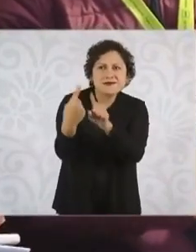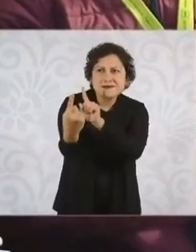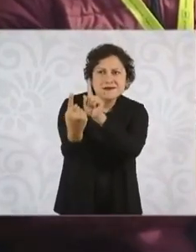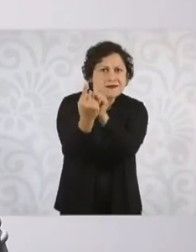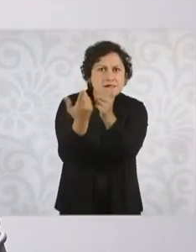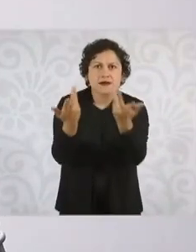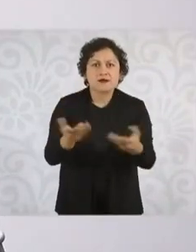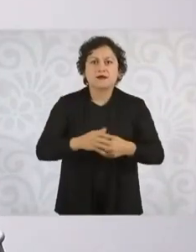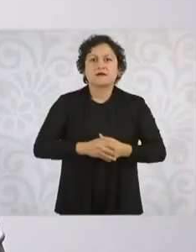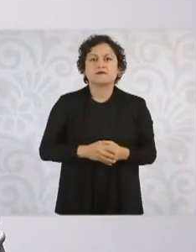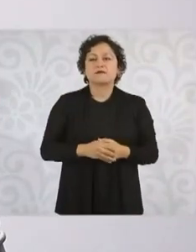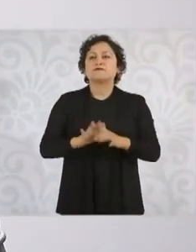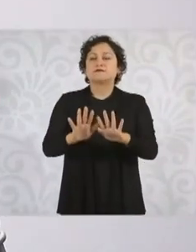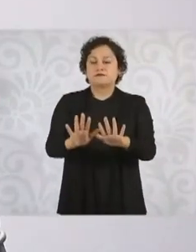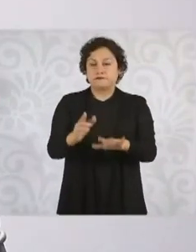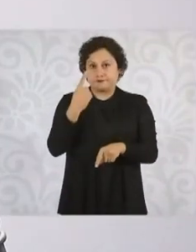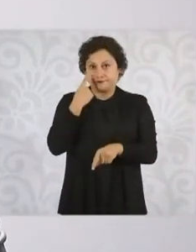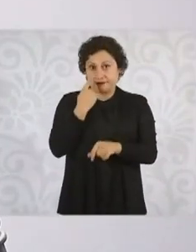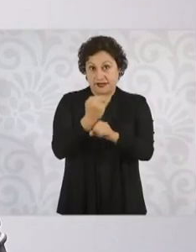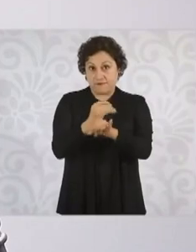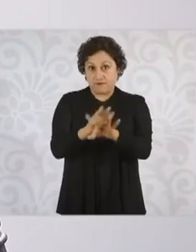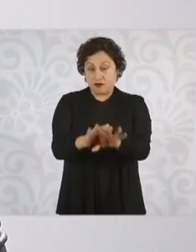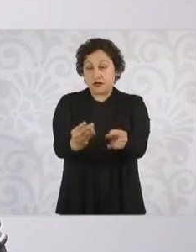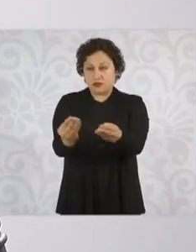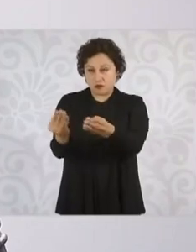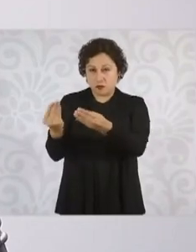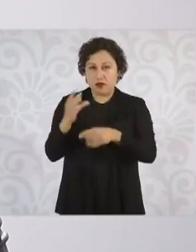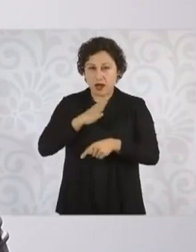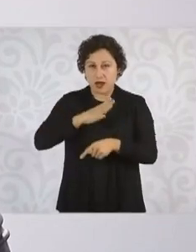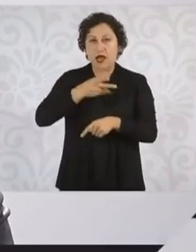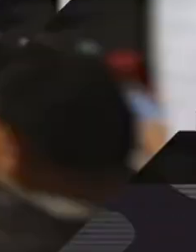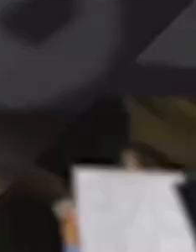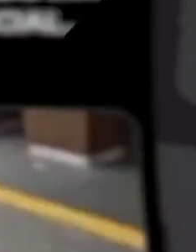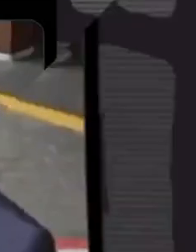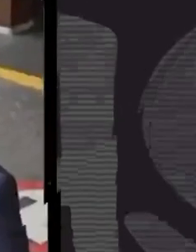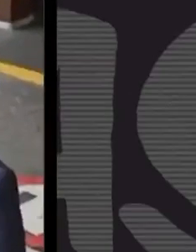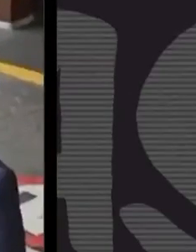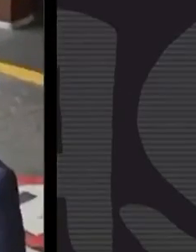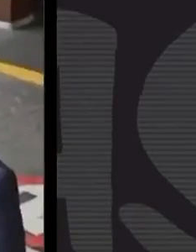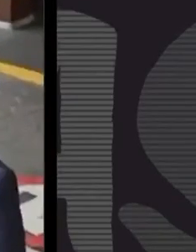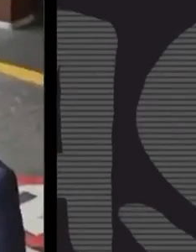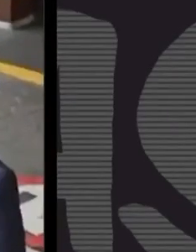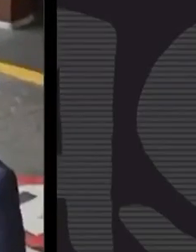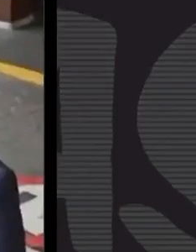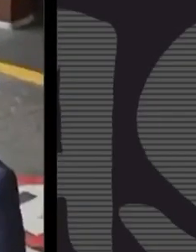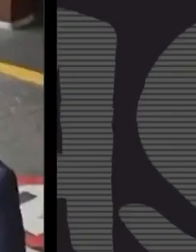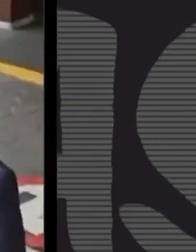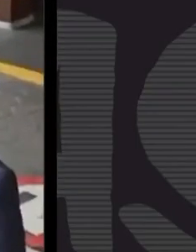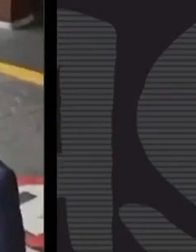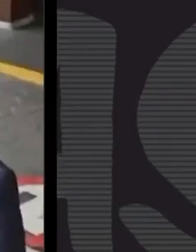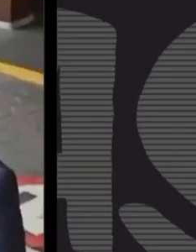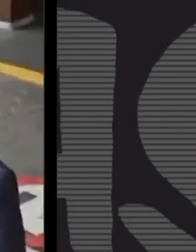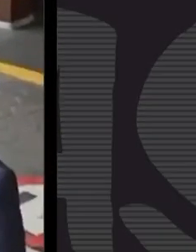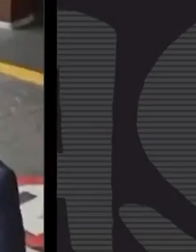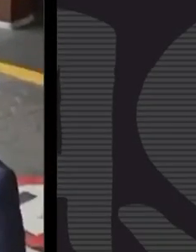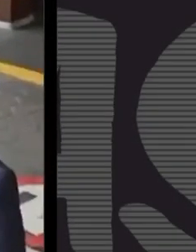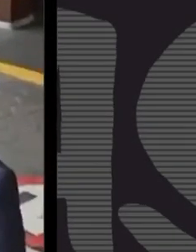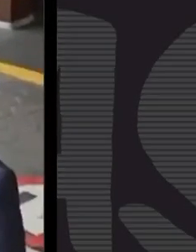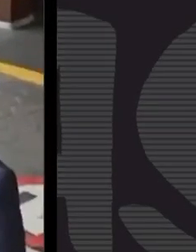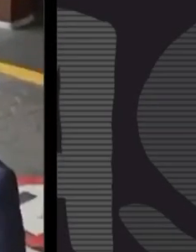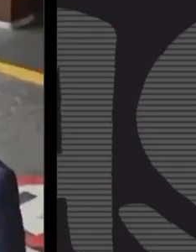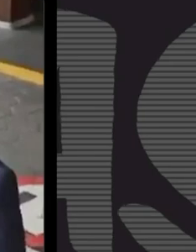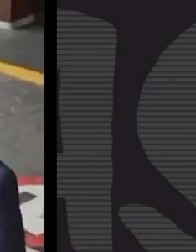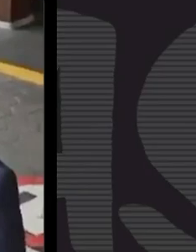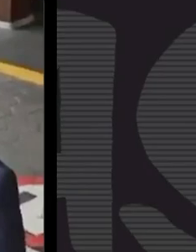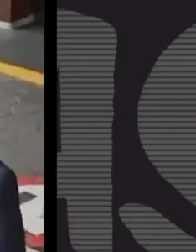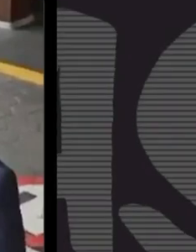eran. Hay mucha información al respecto que tenemos que cuidar por la propia investigación. Perfecto. También es mentira que se sacara a la diputada Ifigenia Martínez